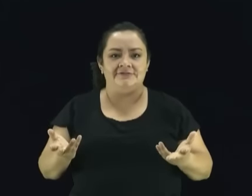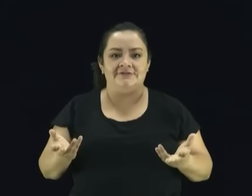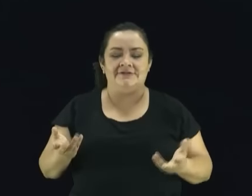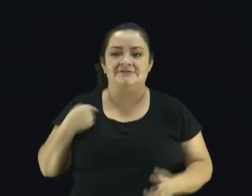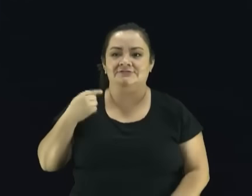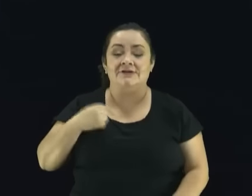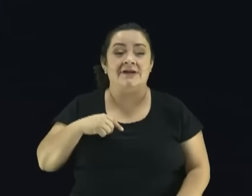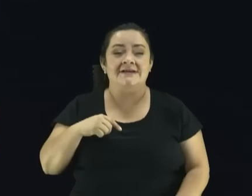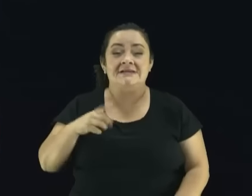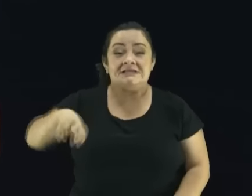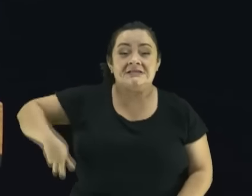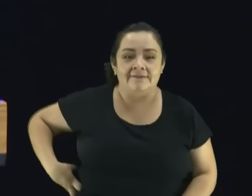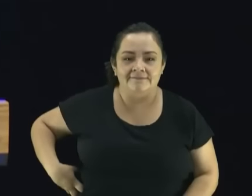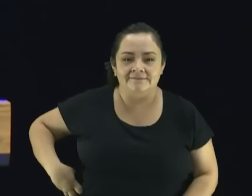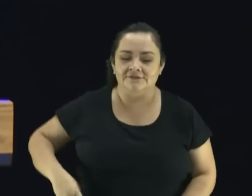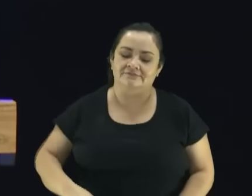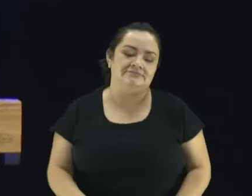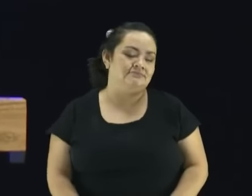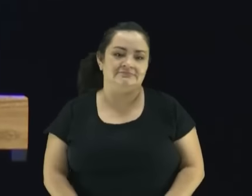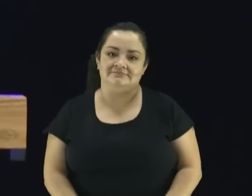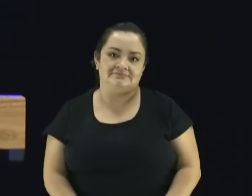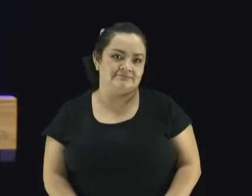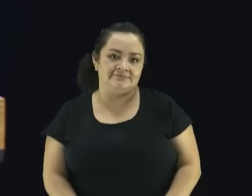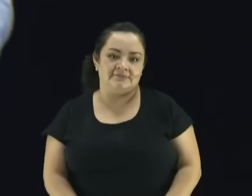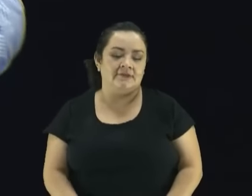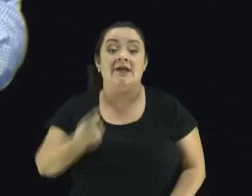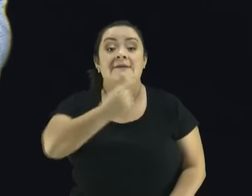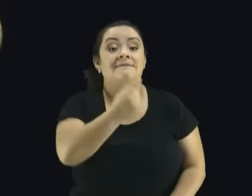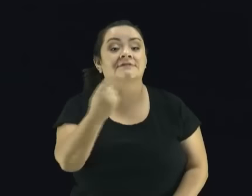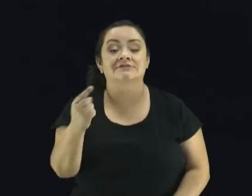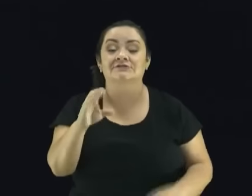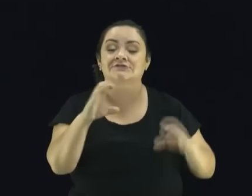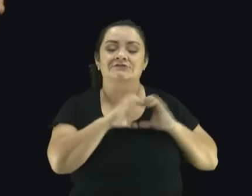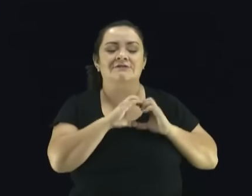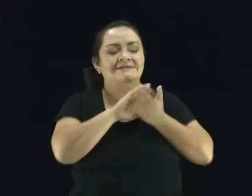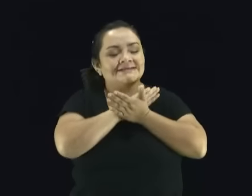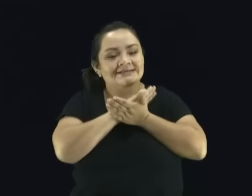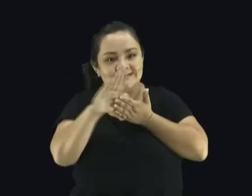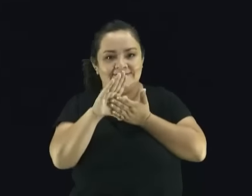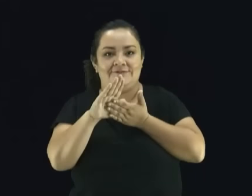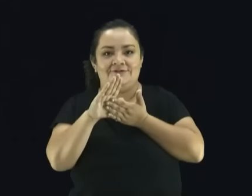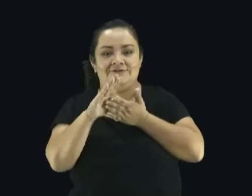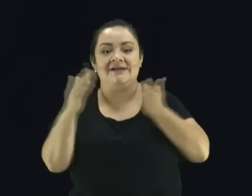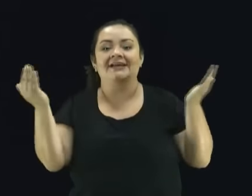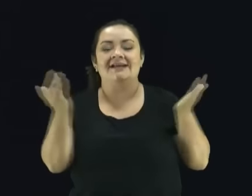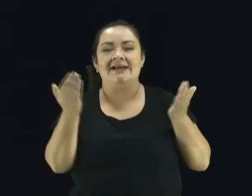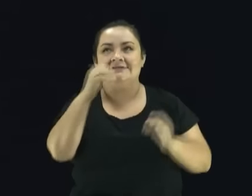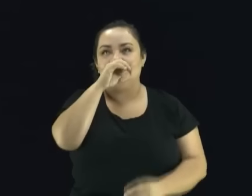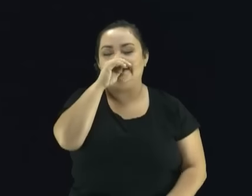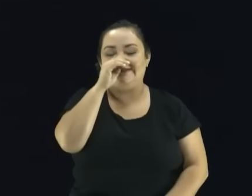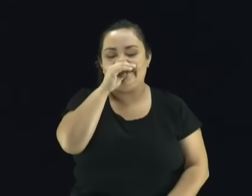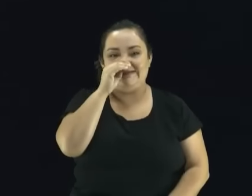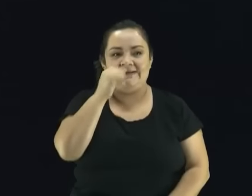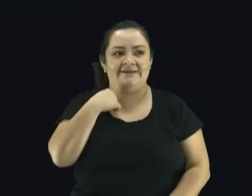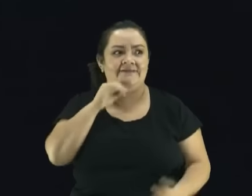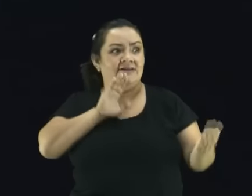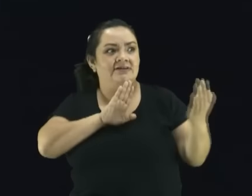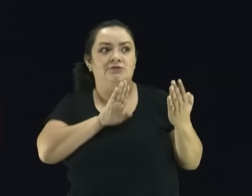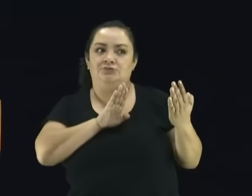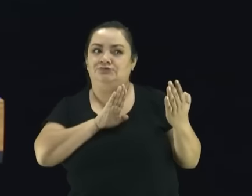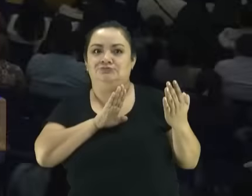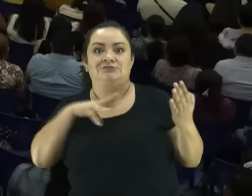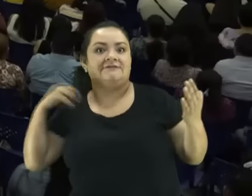ni tramposos son personas con corazones lisos que lo que hacen cuando son confrontados huyen y se